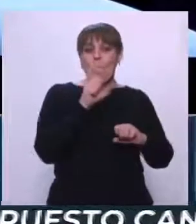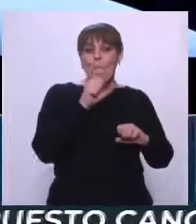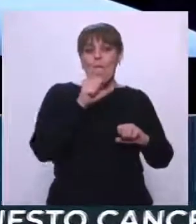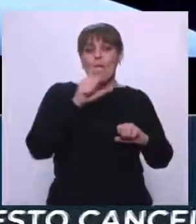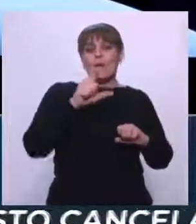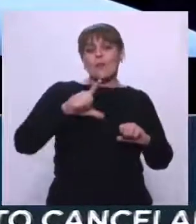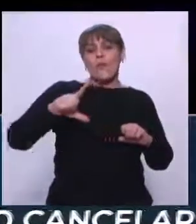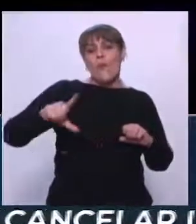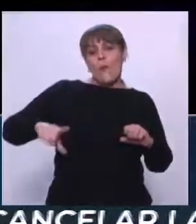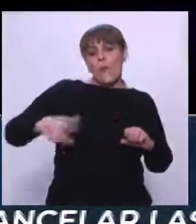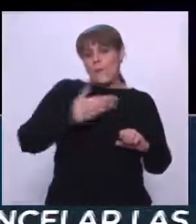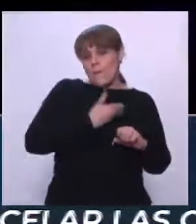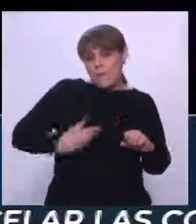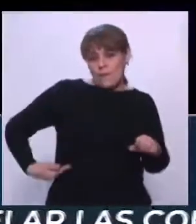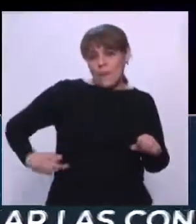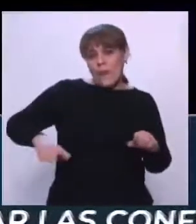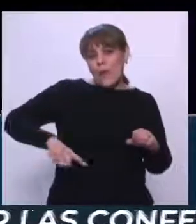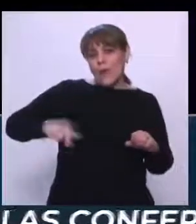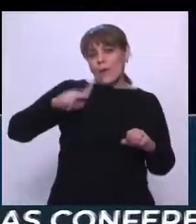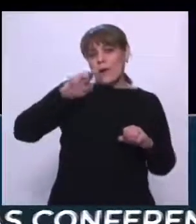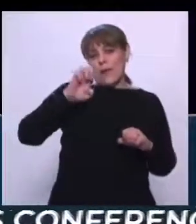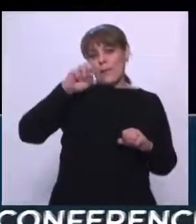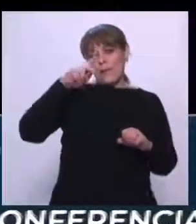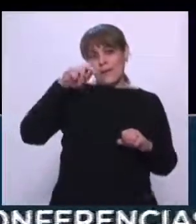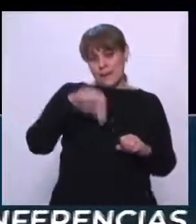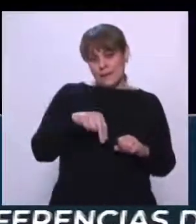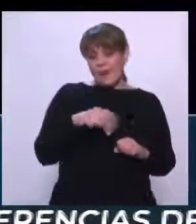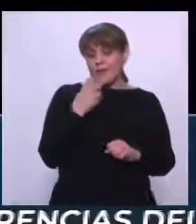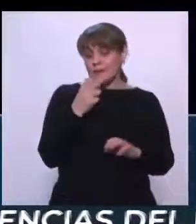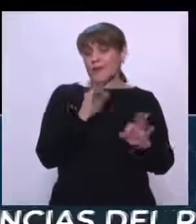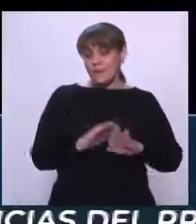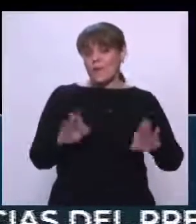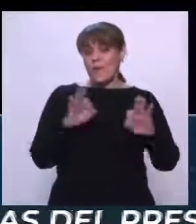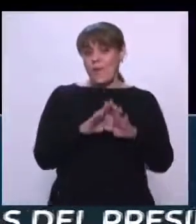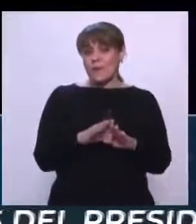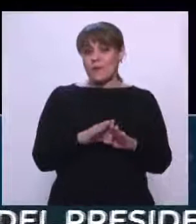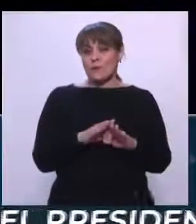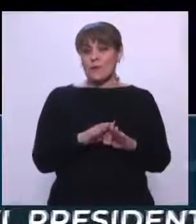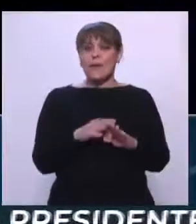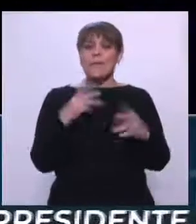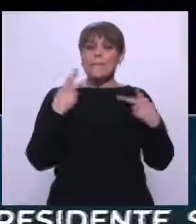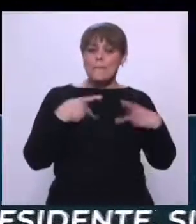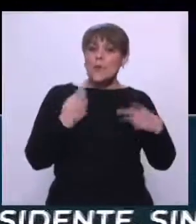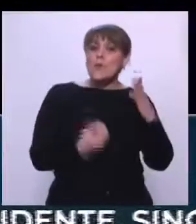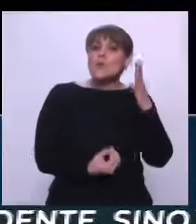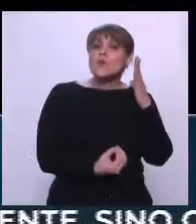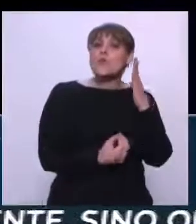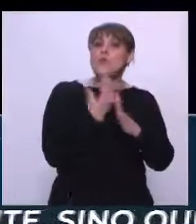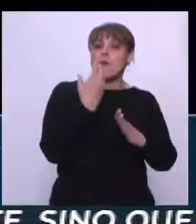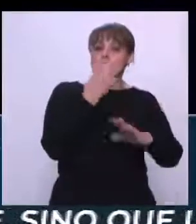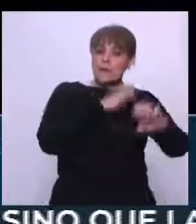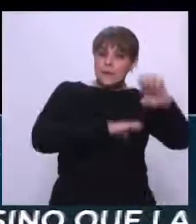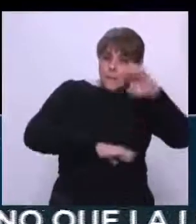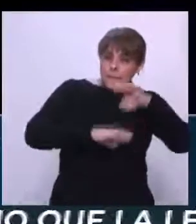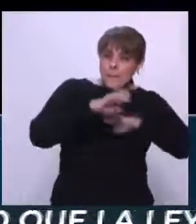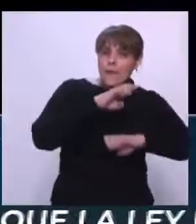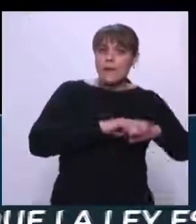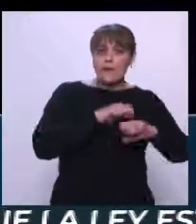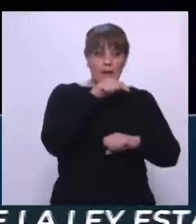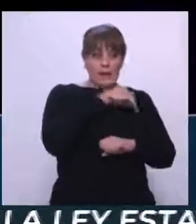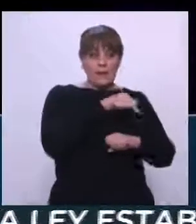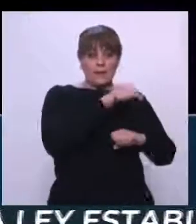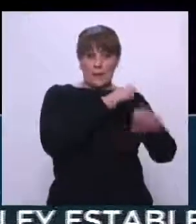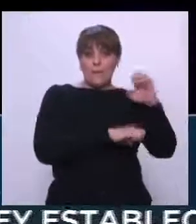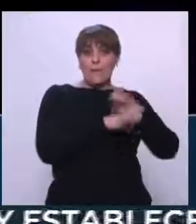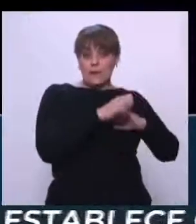Nieto. Entonces me parece que es interesante y es muy importante que los empresarios o los nuevos accionistas de esta